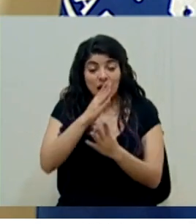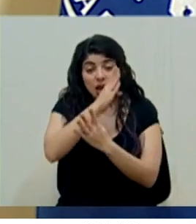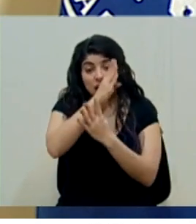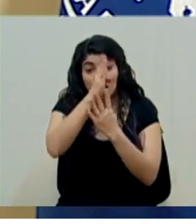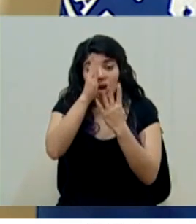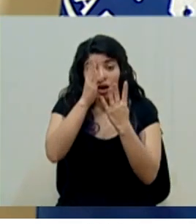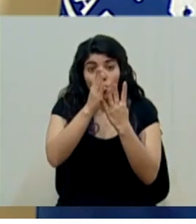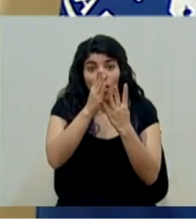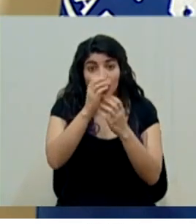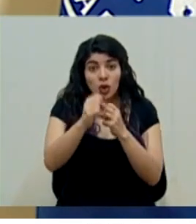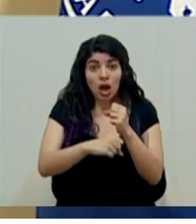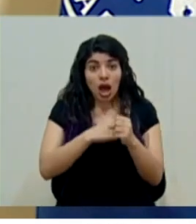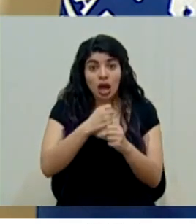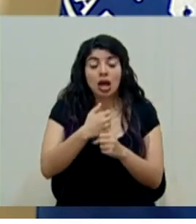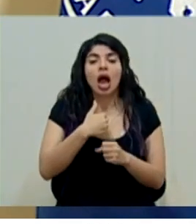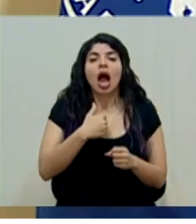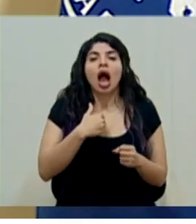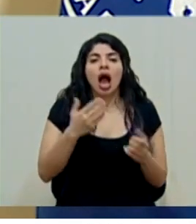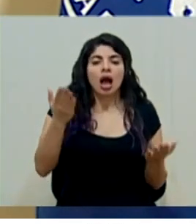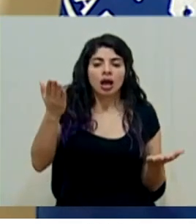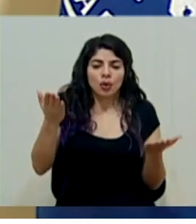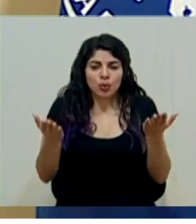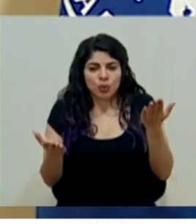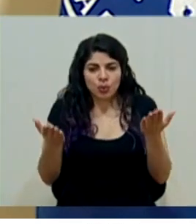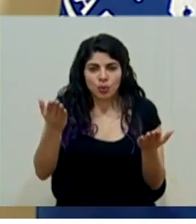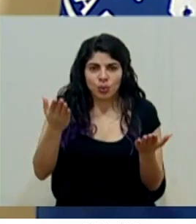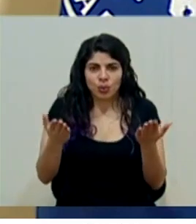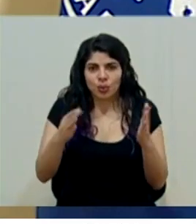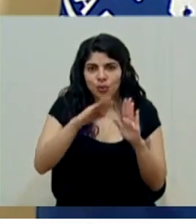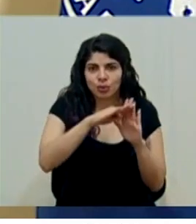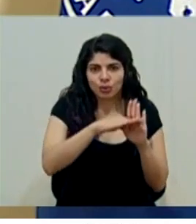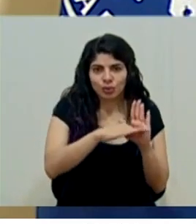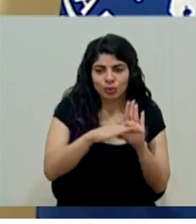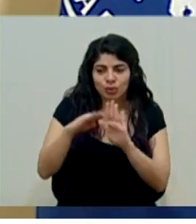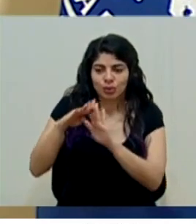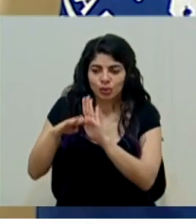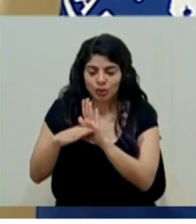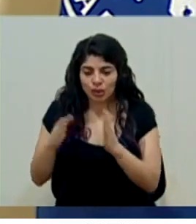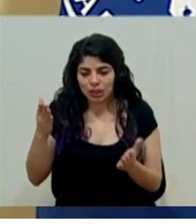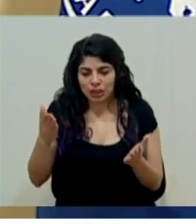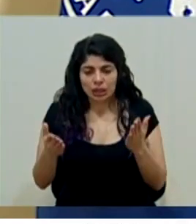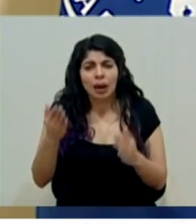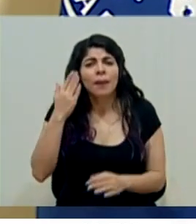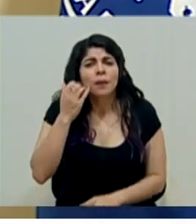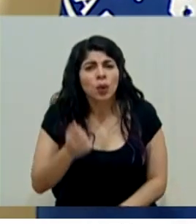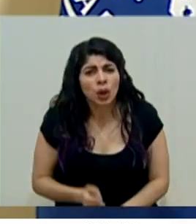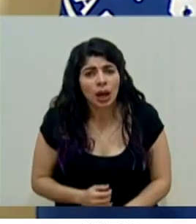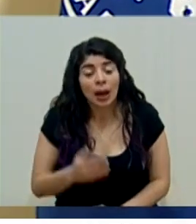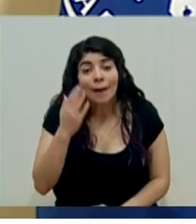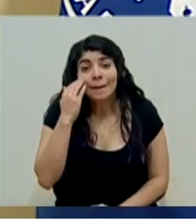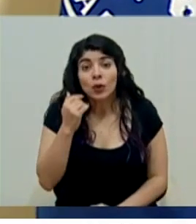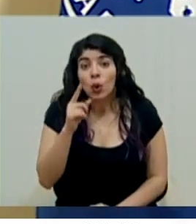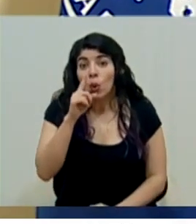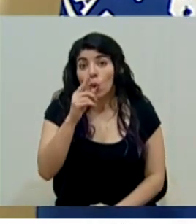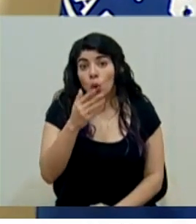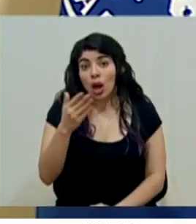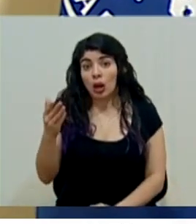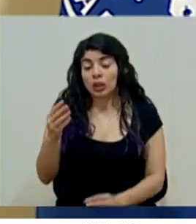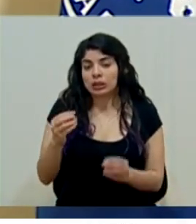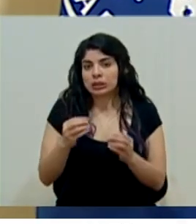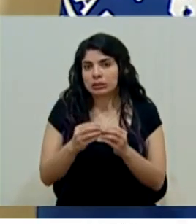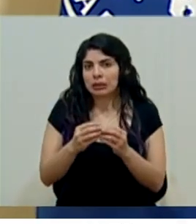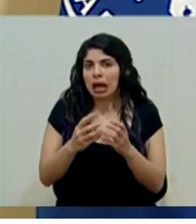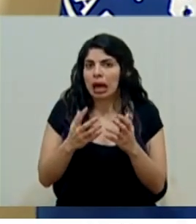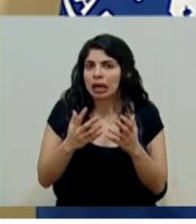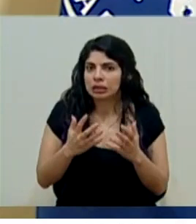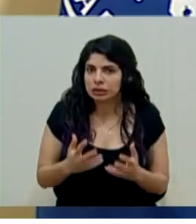4 hay un balance entre ambos tipos de medidas. Mucho, ¿por qué? Porque ahí también una de las cosas que más pesa